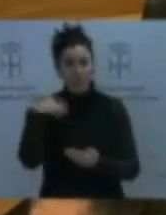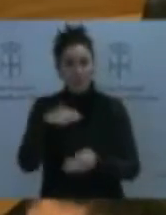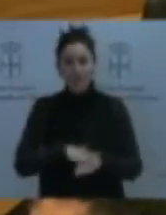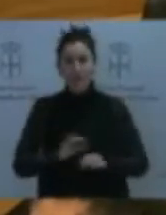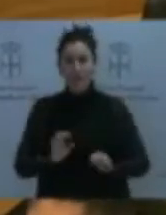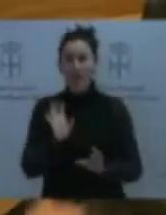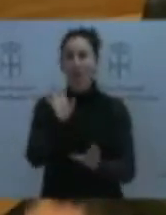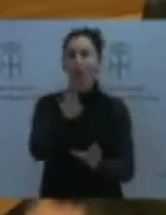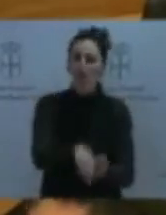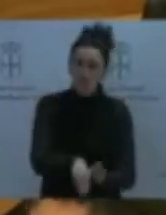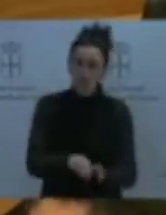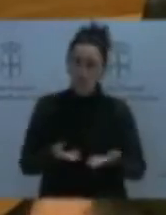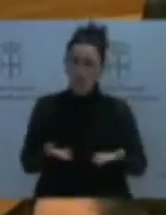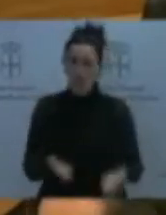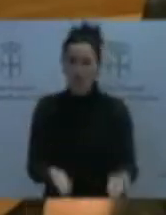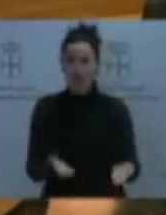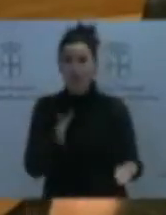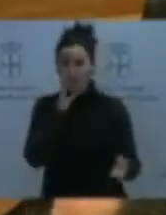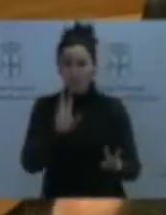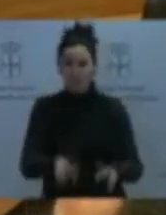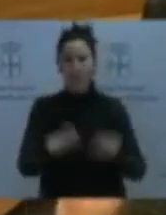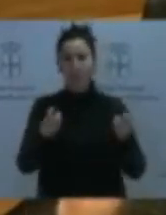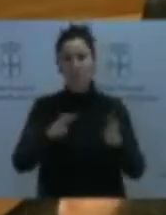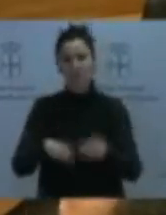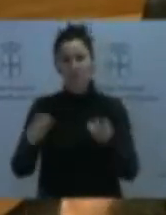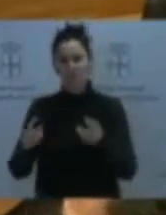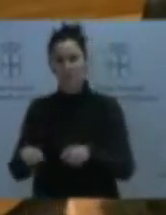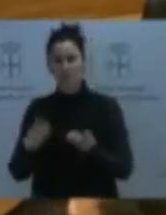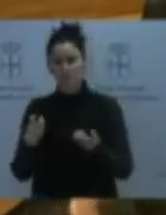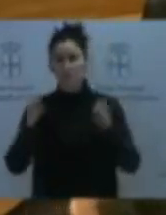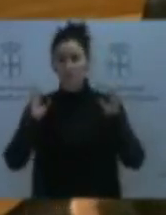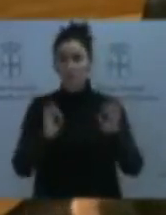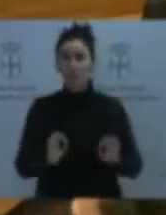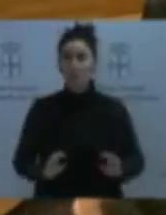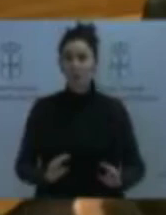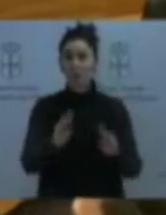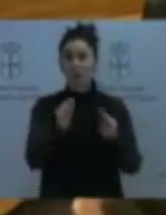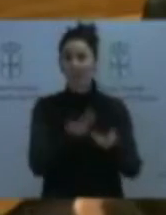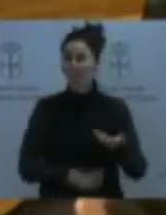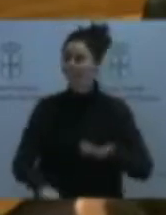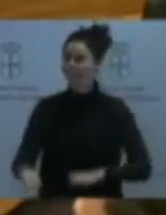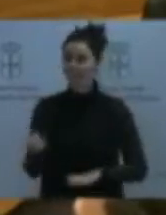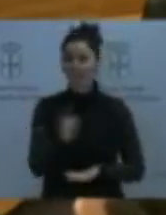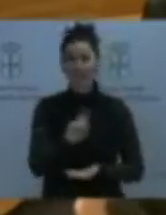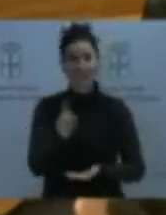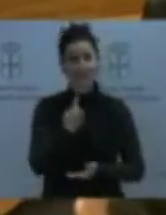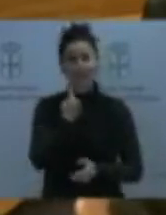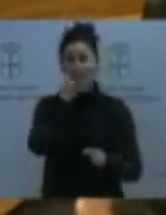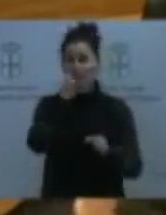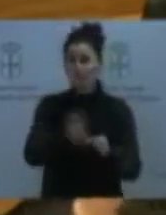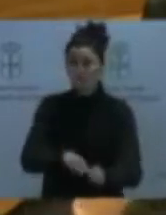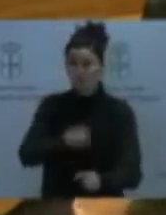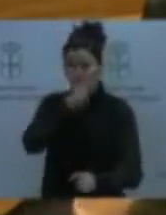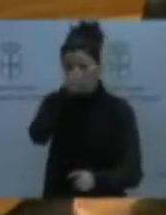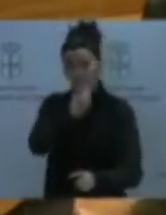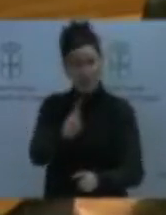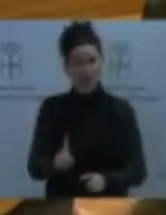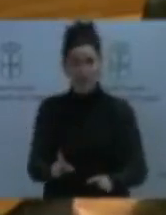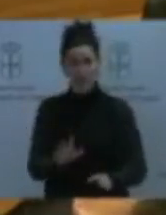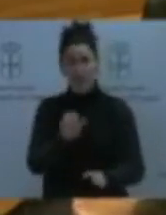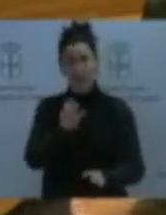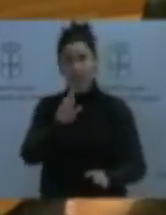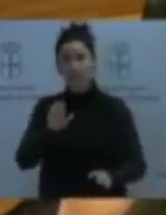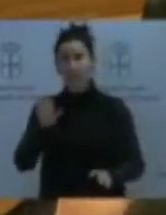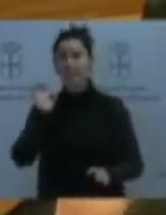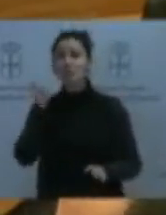reformas que se hicieron en las que no cooperó el Partido Socialista y que hacen que los ERE ahora dependan exclusivamente de la relación